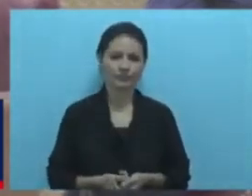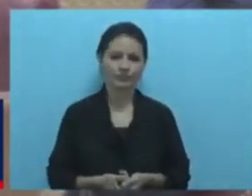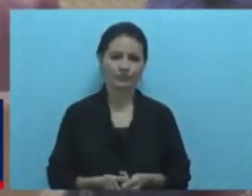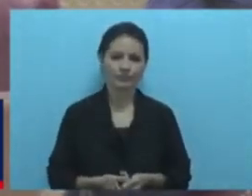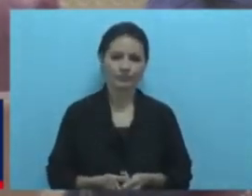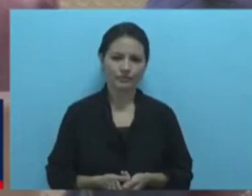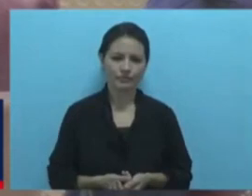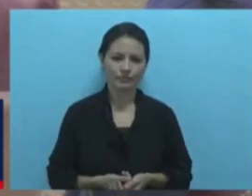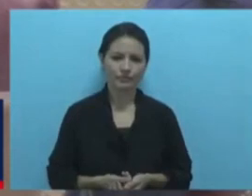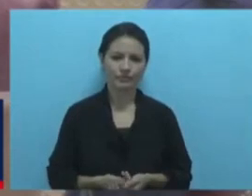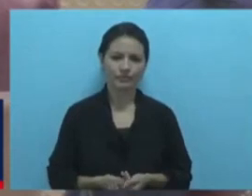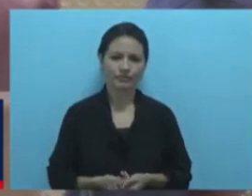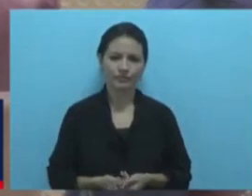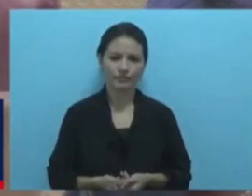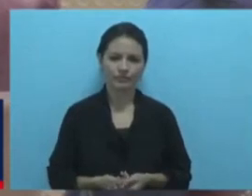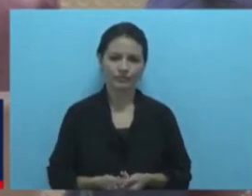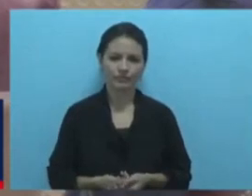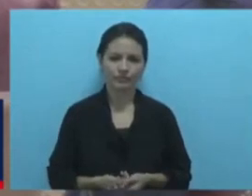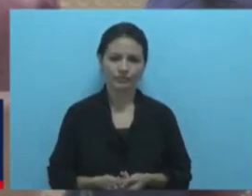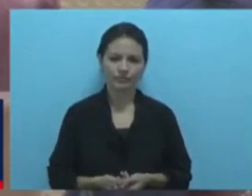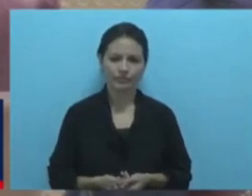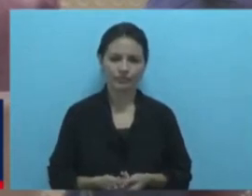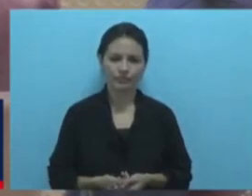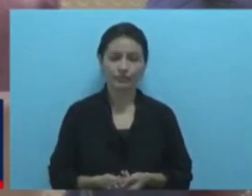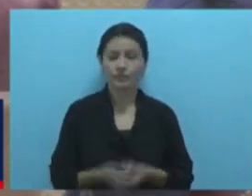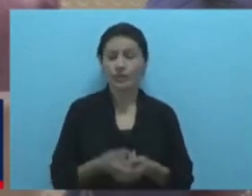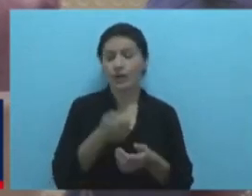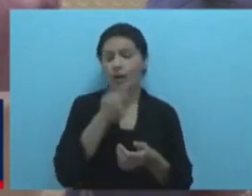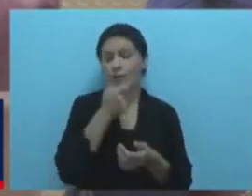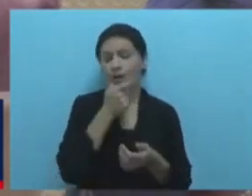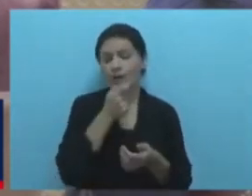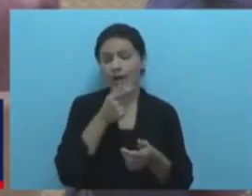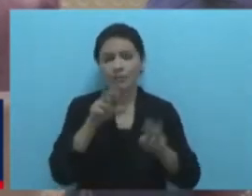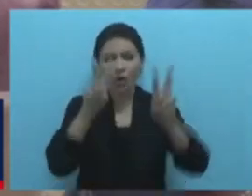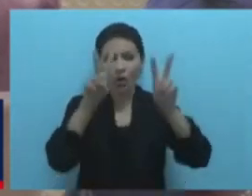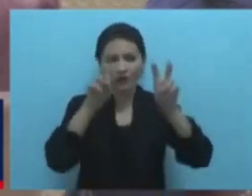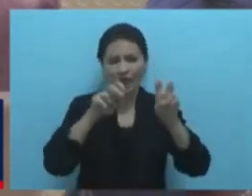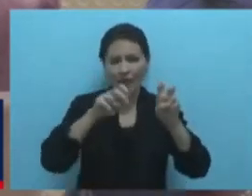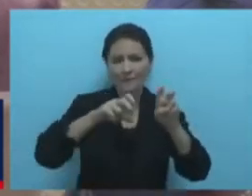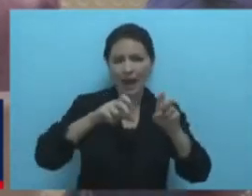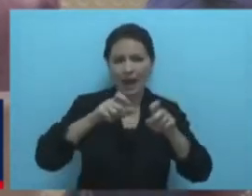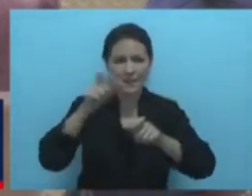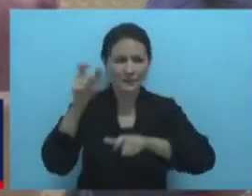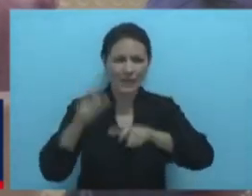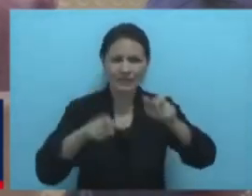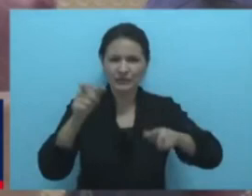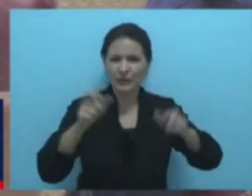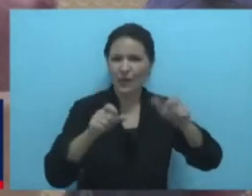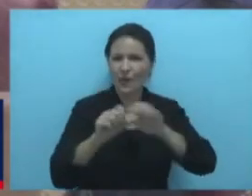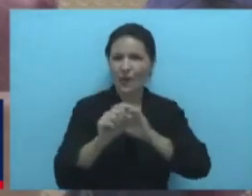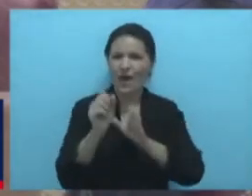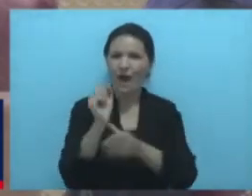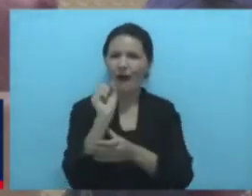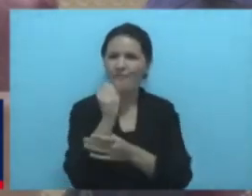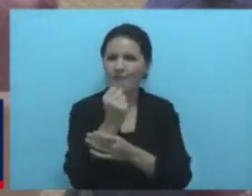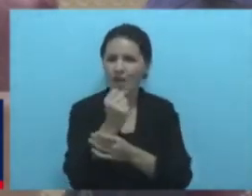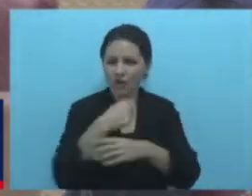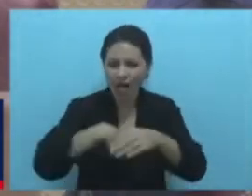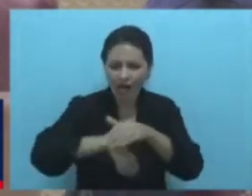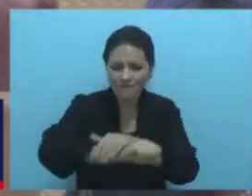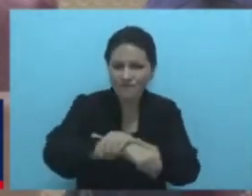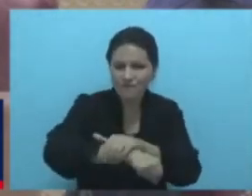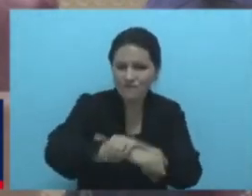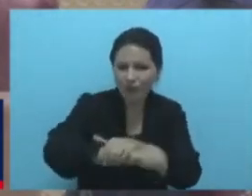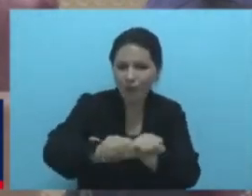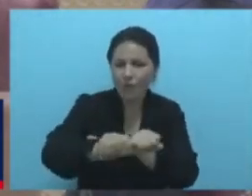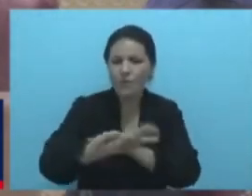acerca de los pases de los jugadores de fútbol tanto de central y de newells hay documentos judiciales de lo que significaba